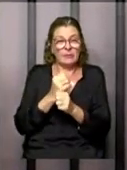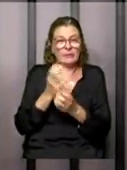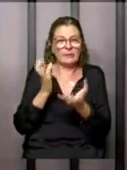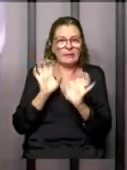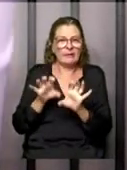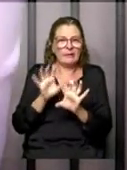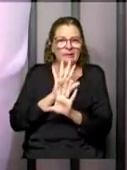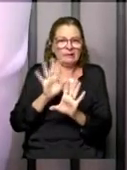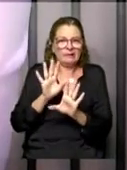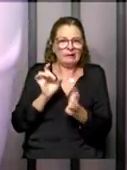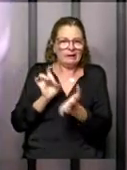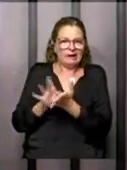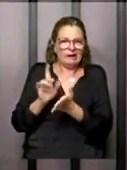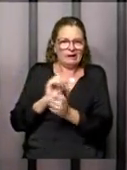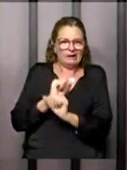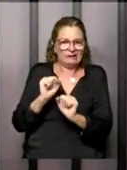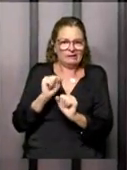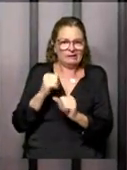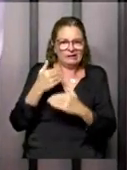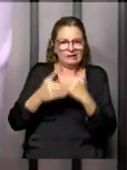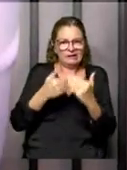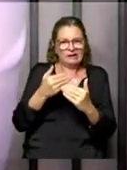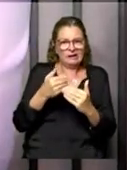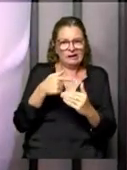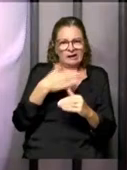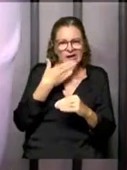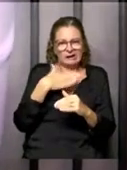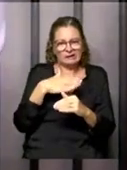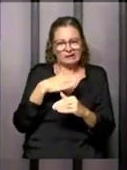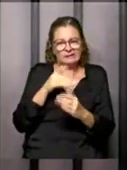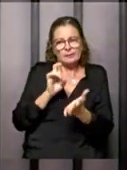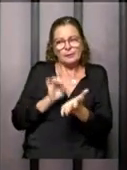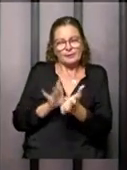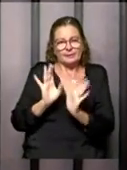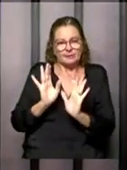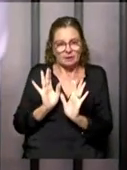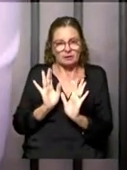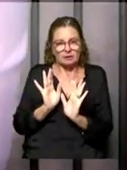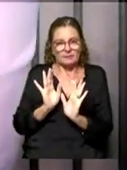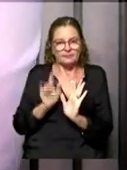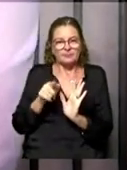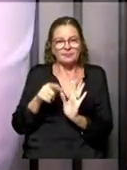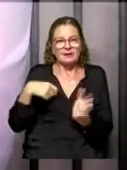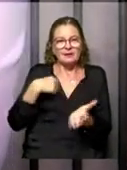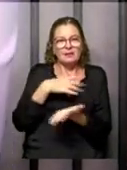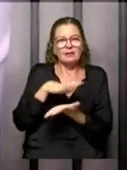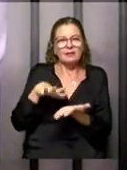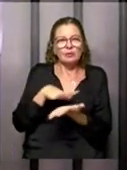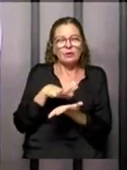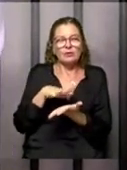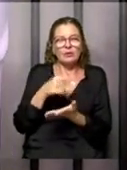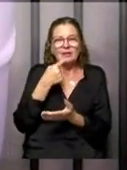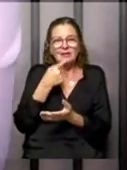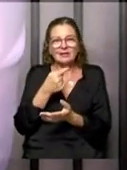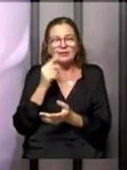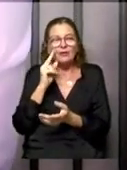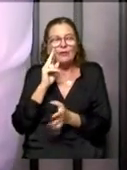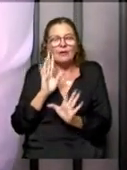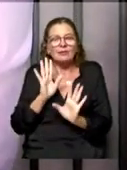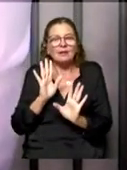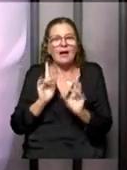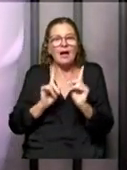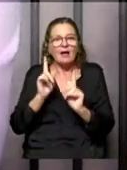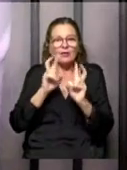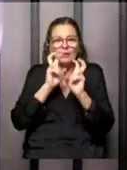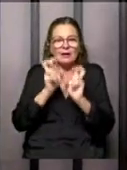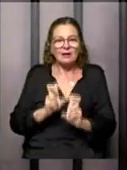renunciar, sino es que no puedes continuar, por eso se entiende como un despido indirecto. Entonces, esta situación que estás marcando es, en todo caso, parte del